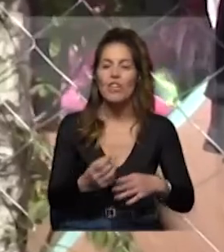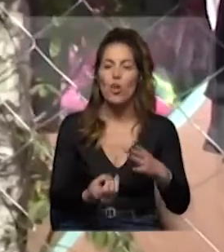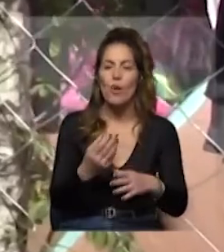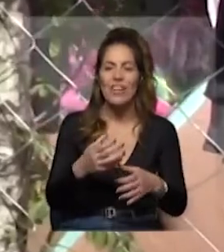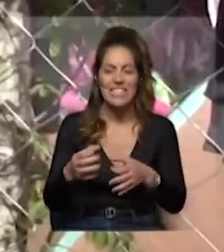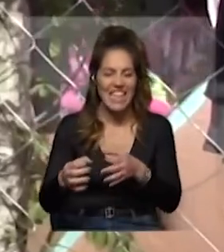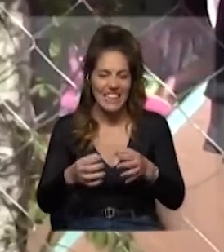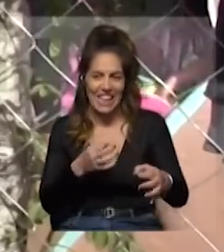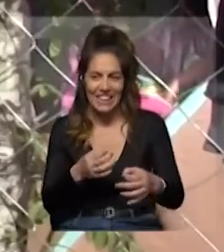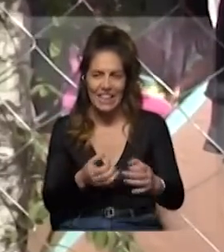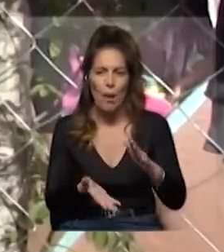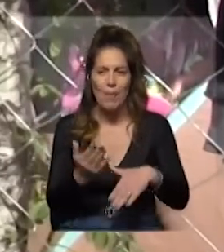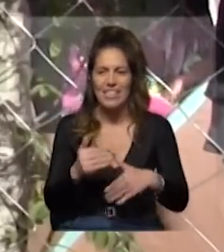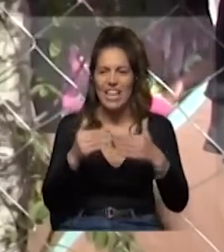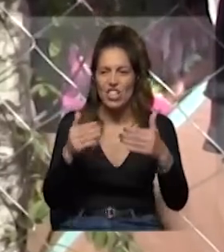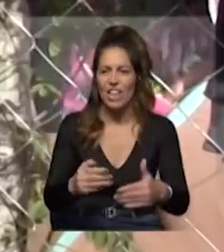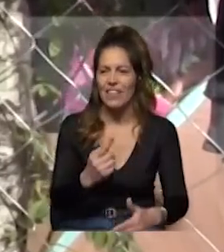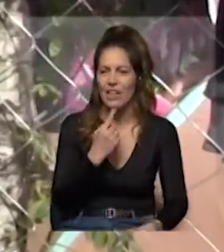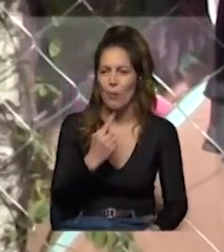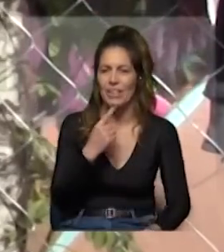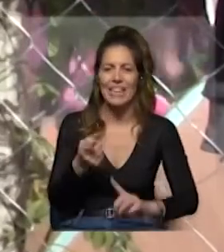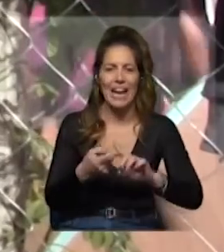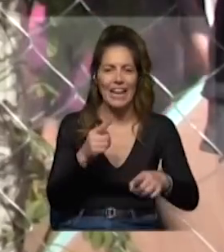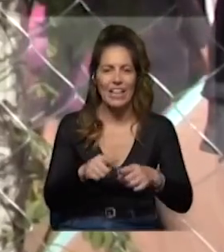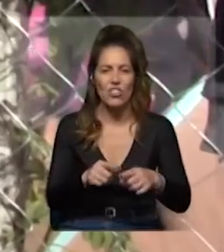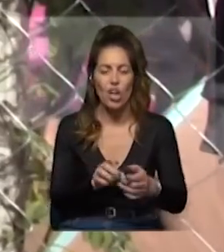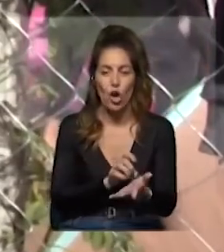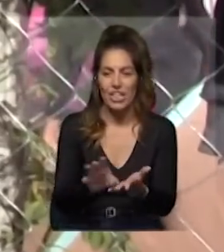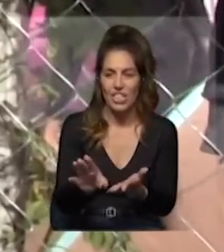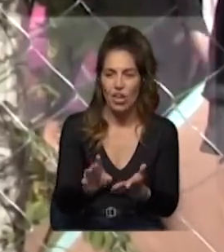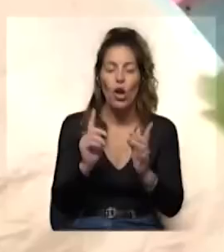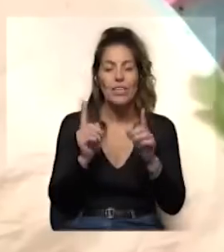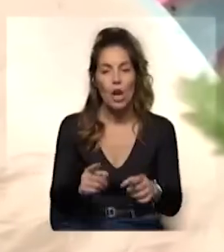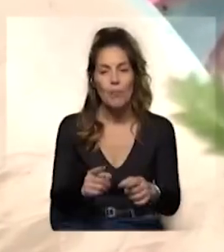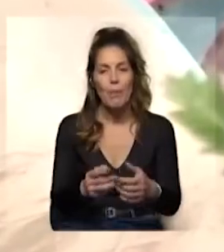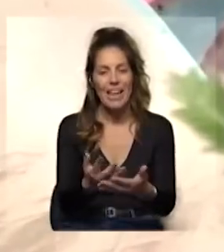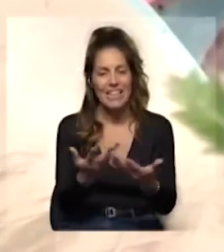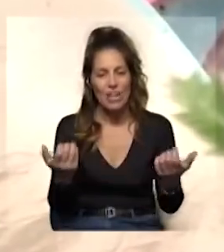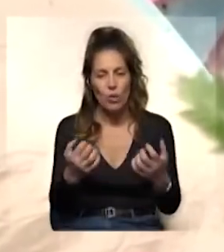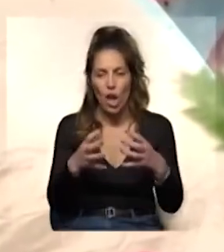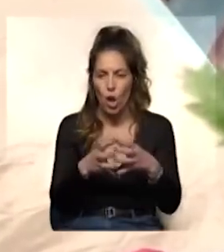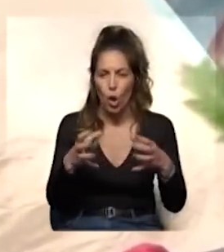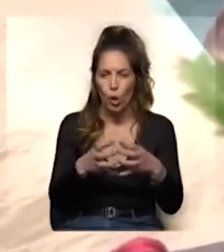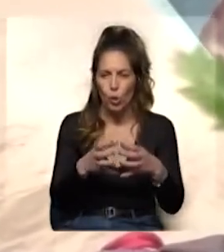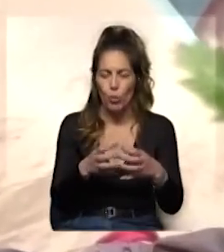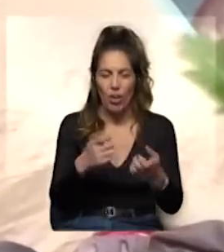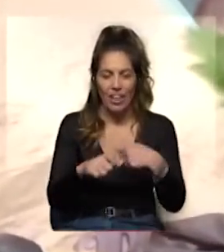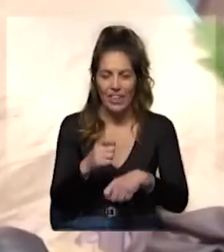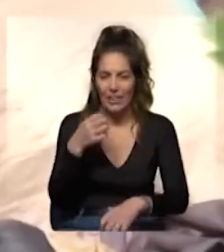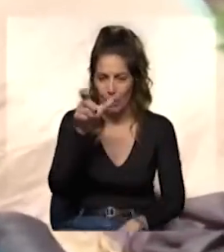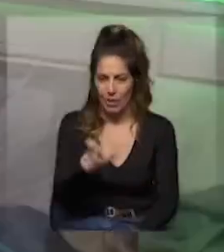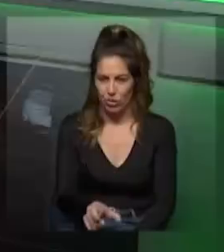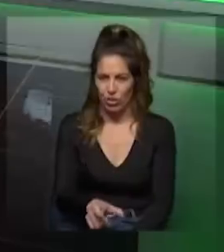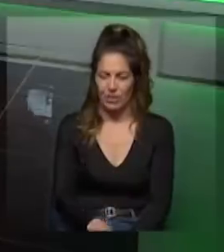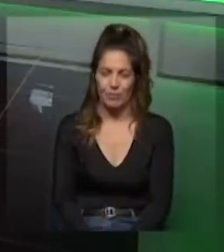estrategias que vayan Más allá de las políticas relacionadas con la dep ación y para desarticular las redes de trata de